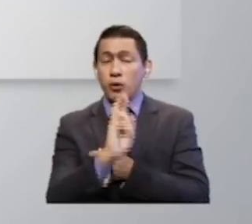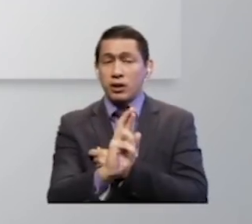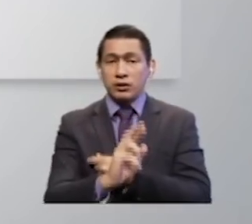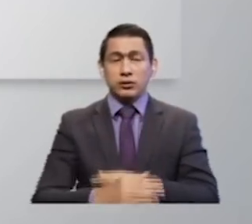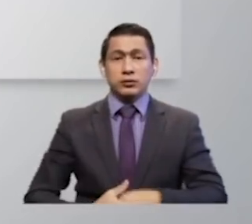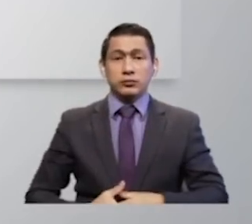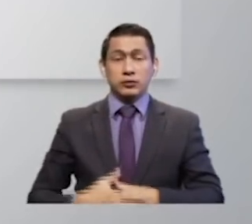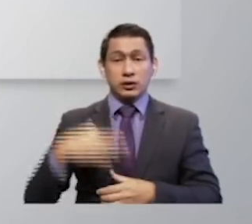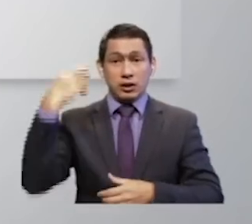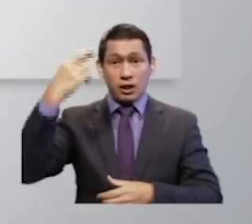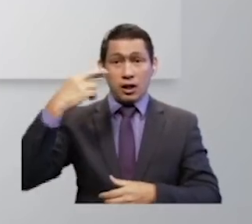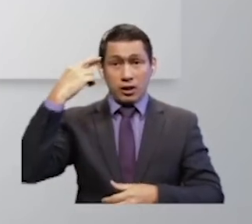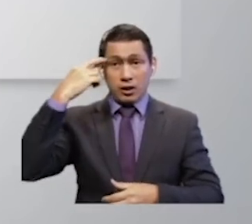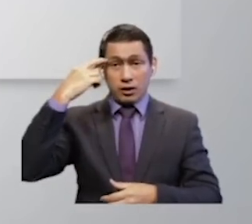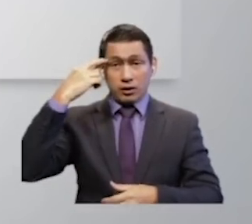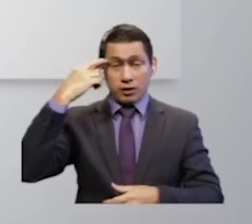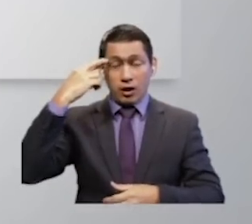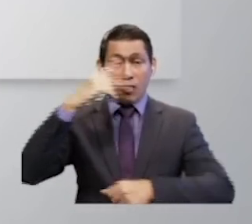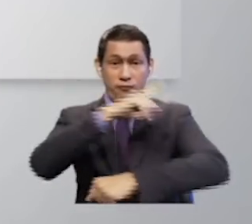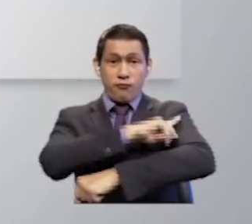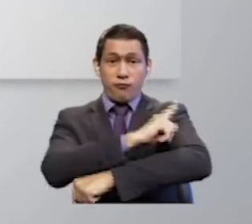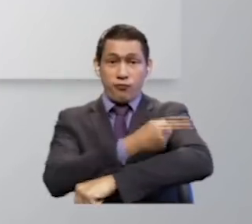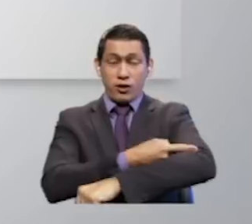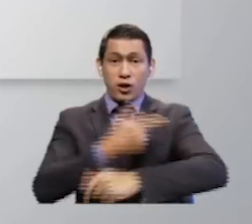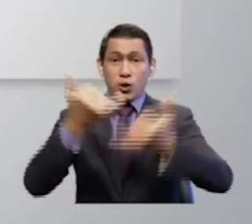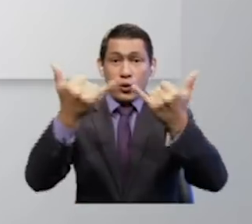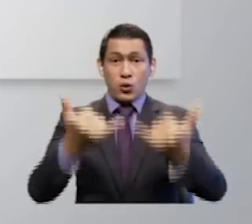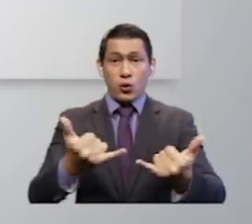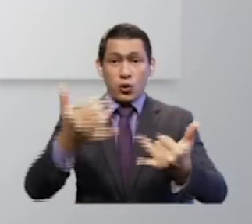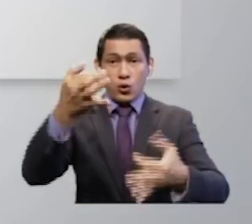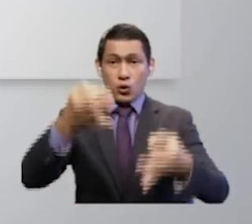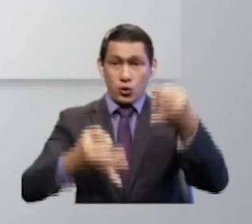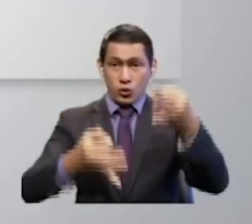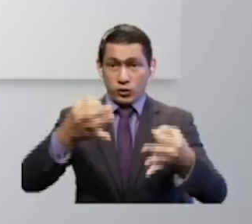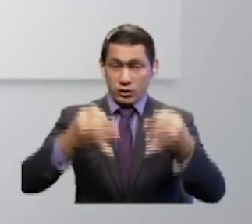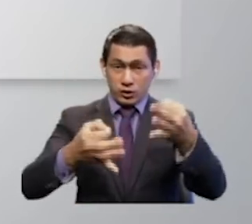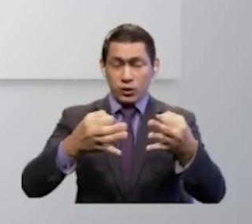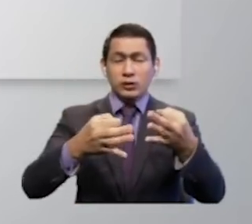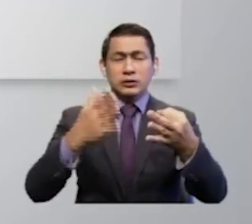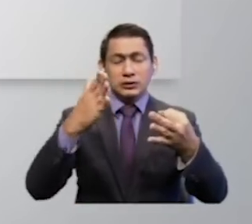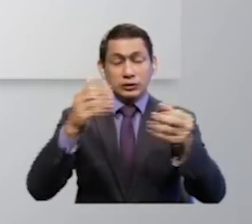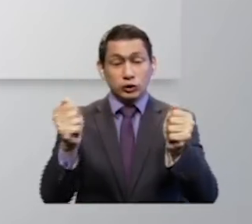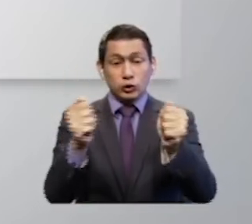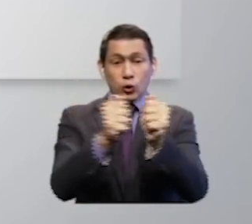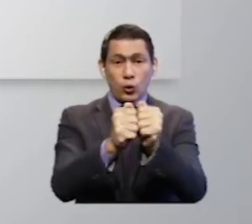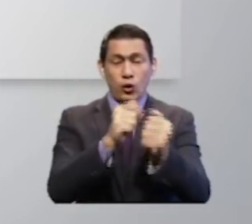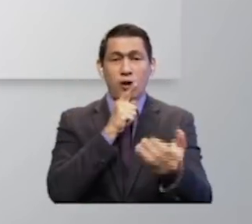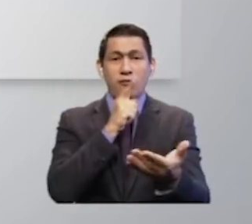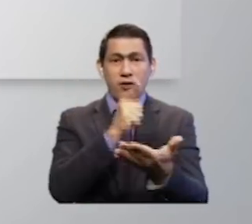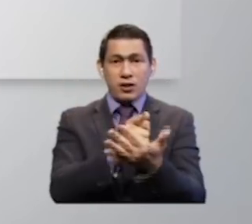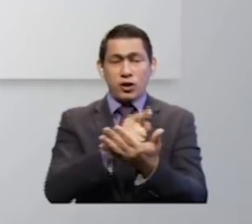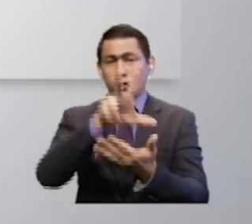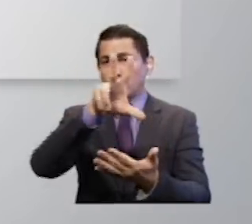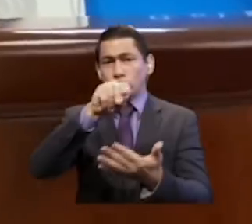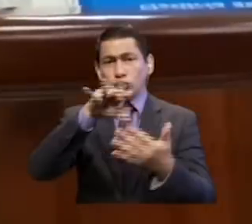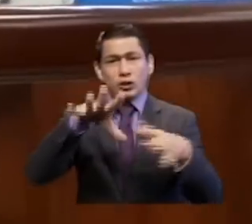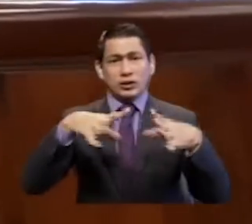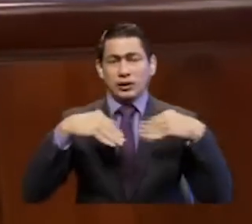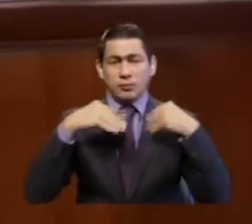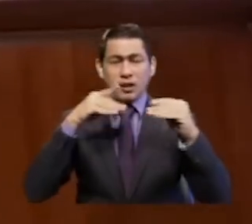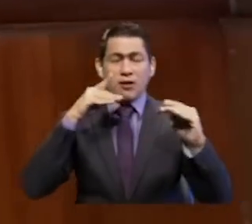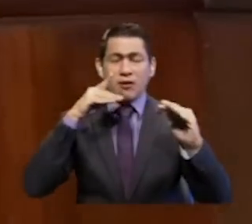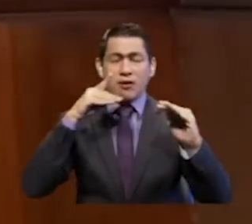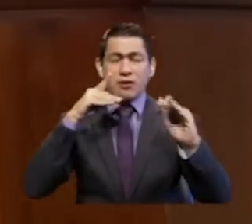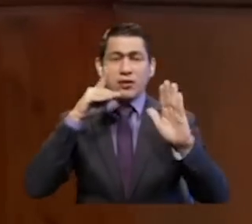la razón no pide fuerza. Hoy la justicia se ha puesto del lado de la verdad y ha negado una denuncia sin fundamento.